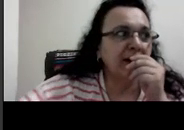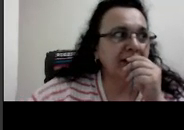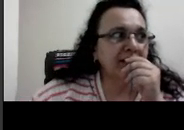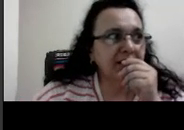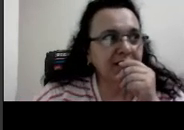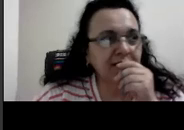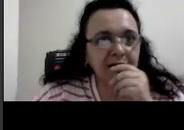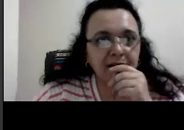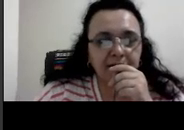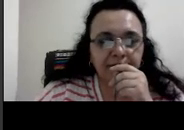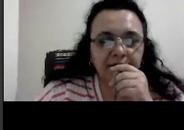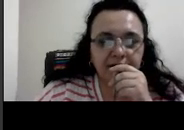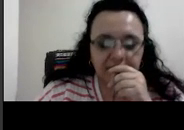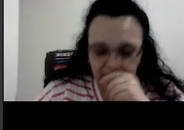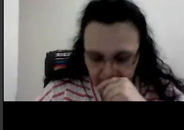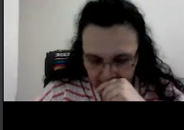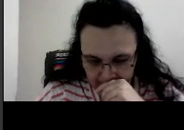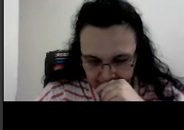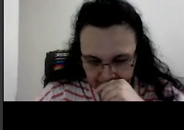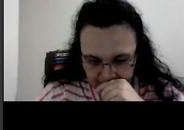Do you like this reflection?